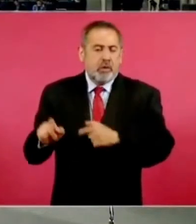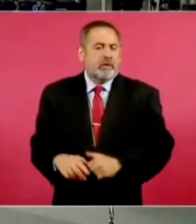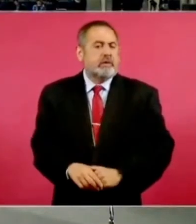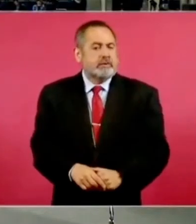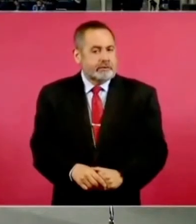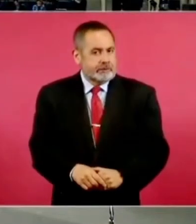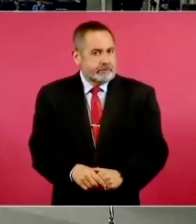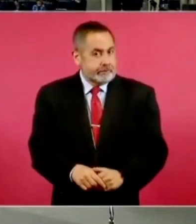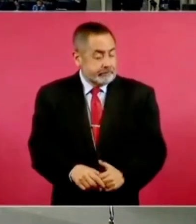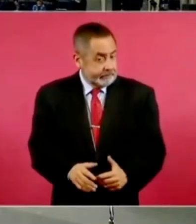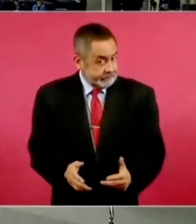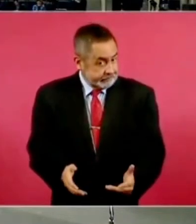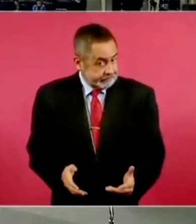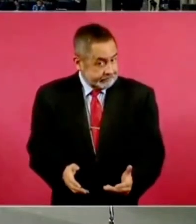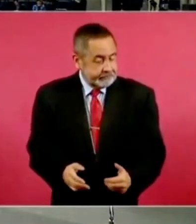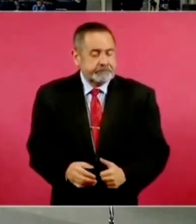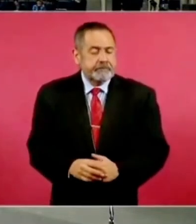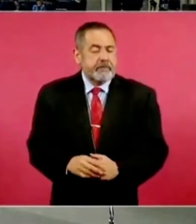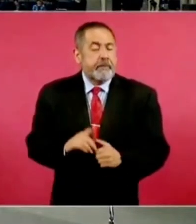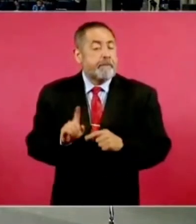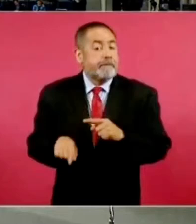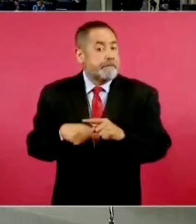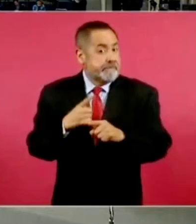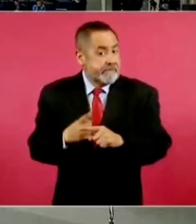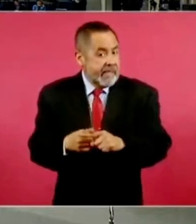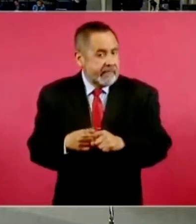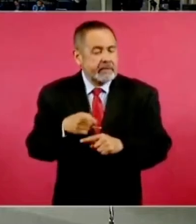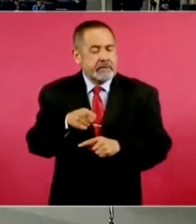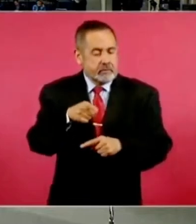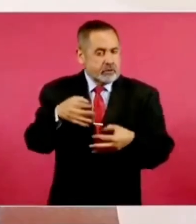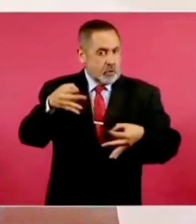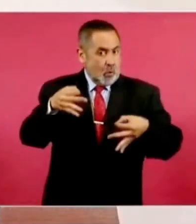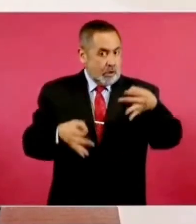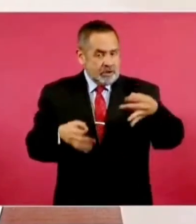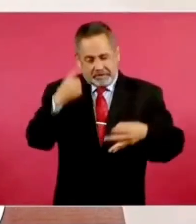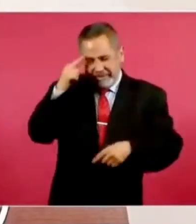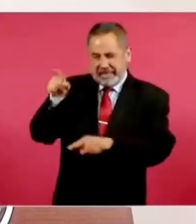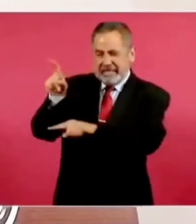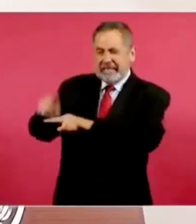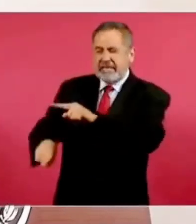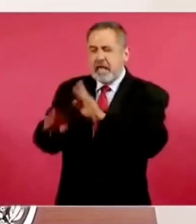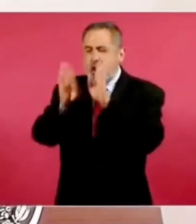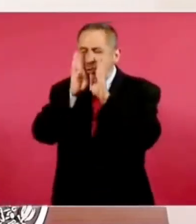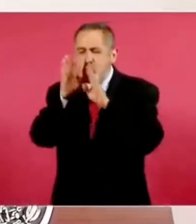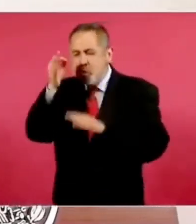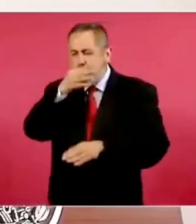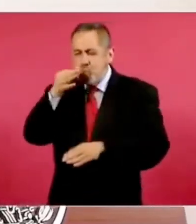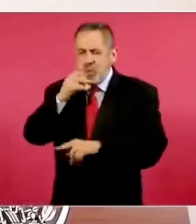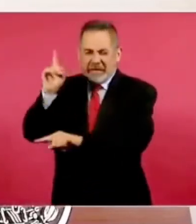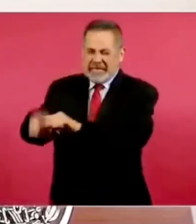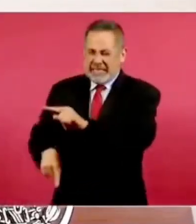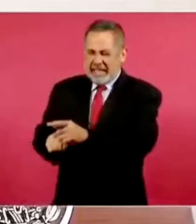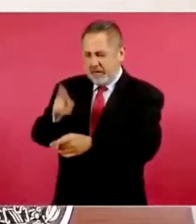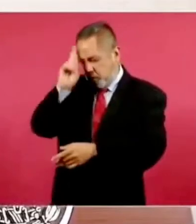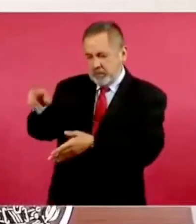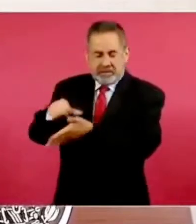Por si fuese poco, en el juicio de excomunión lo llaman demagogo,